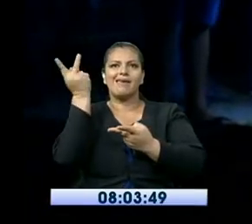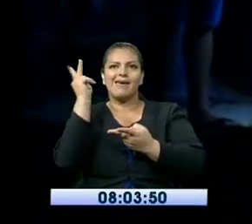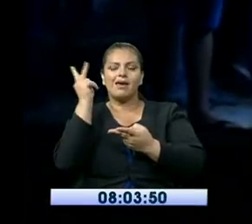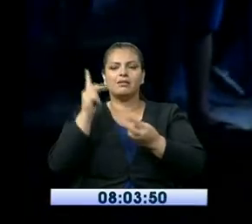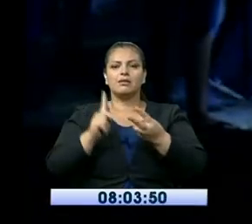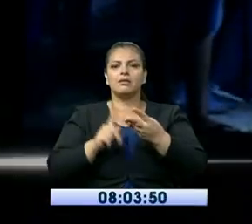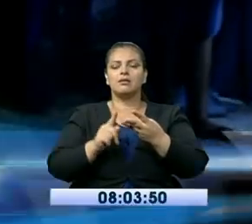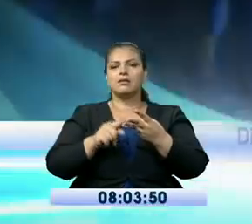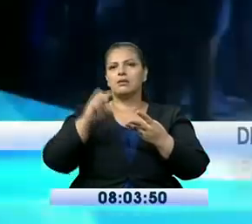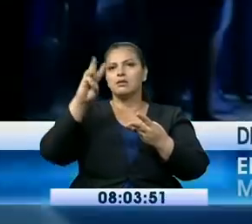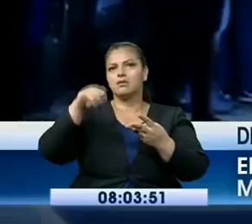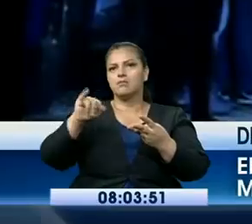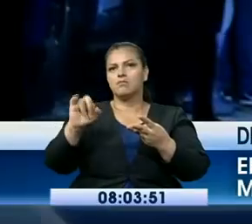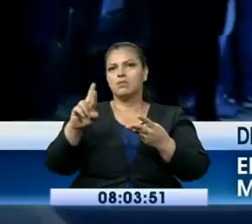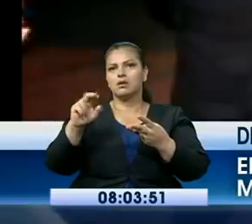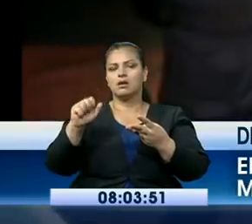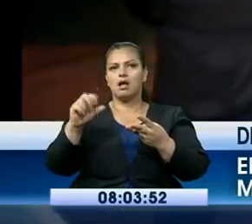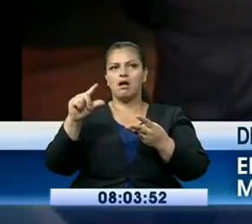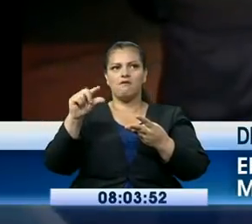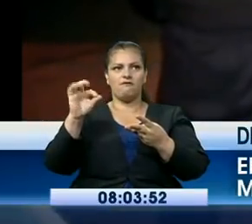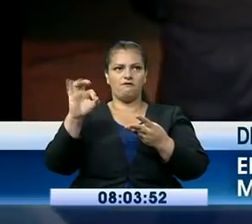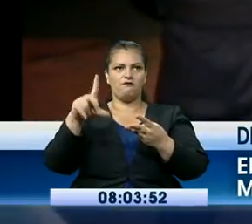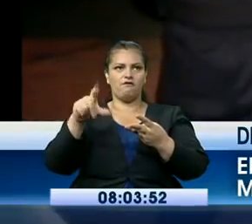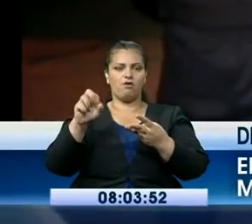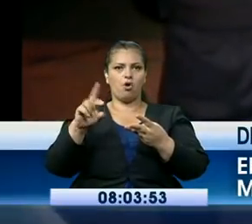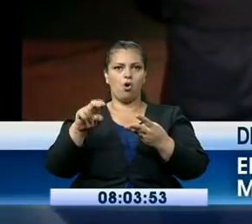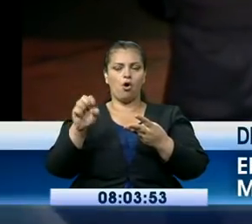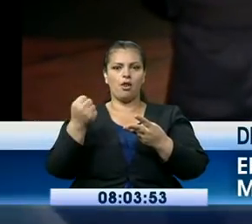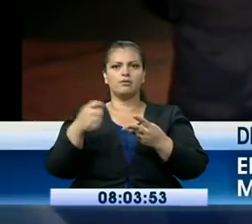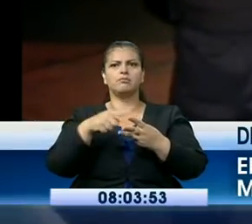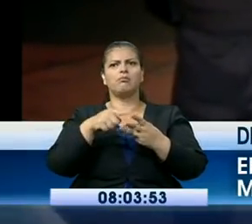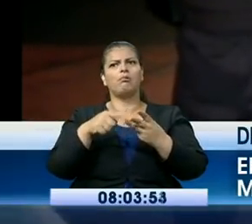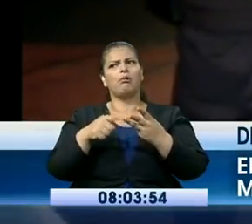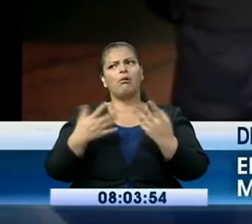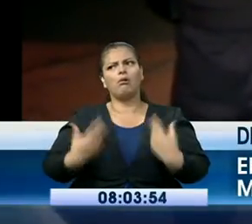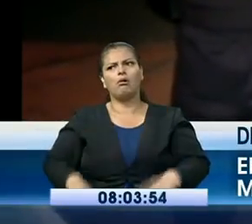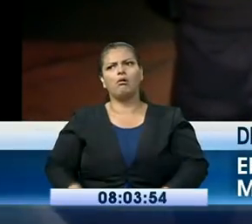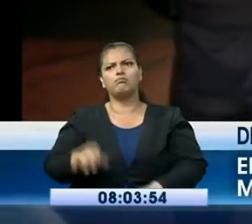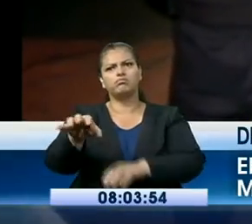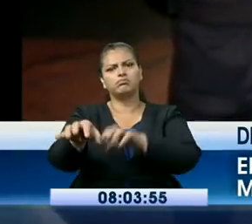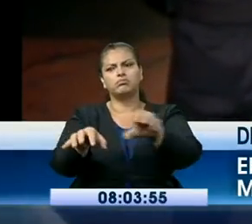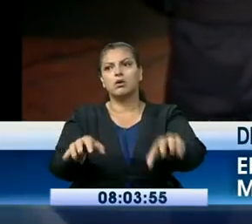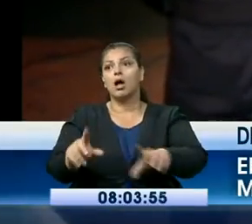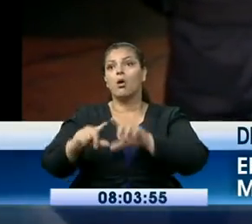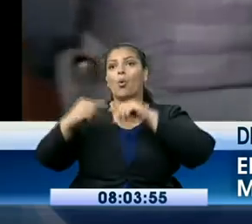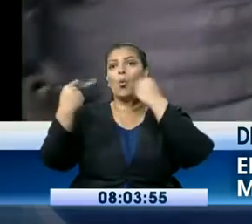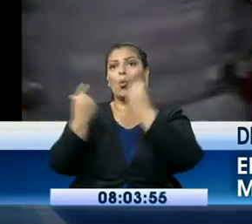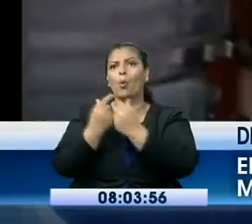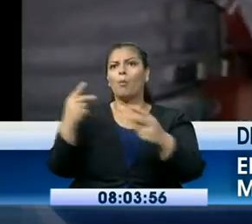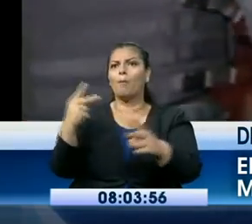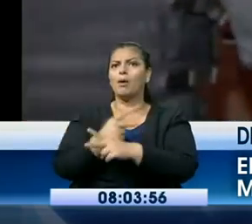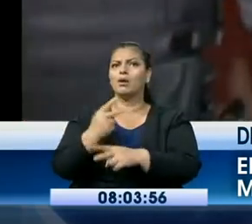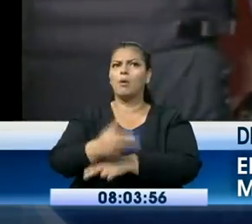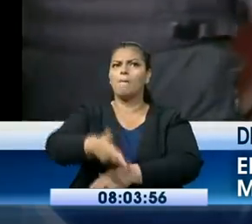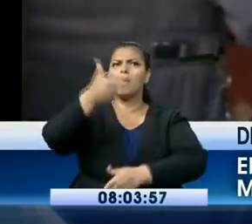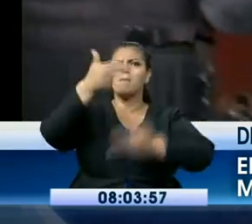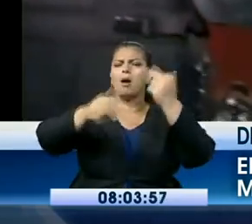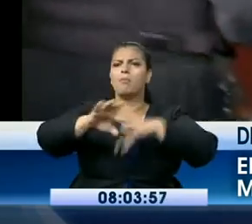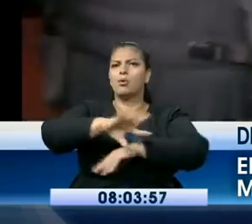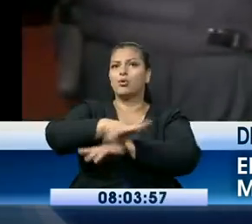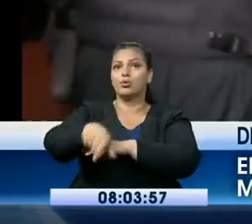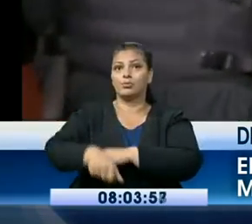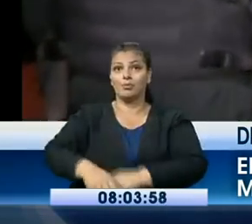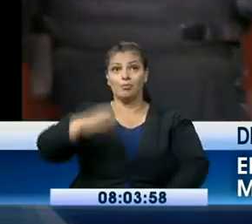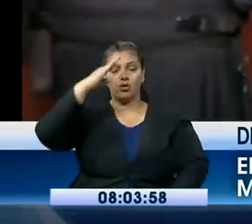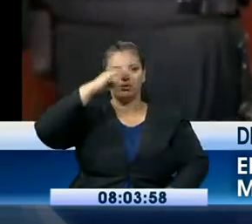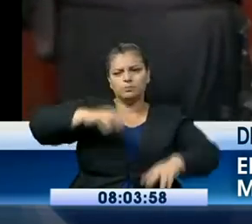motivaron a la policía nacional a realizar una exhaustiva investigación labor que la madrugada